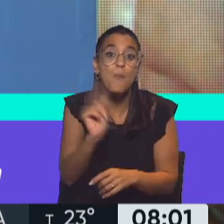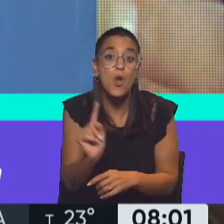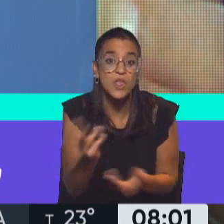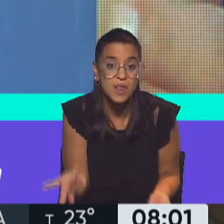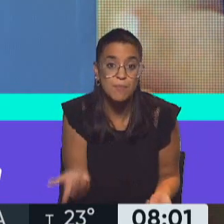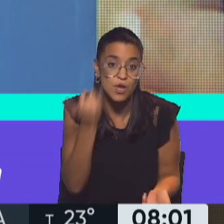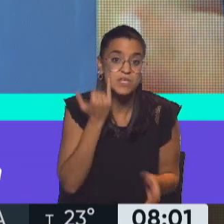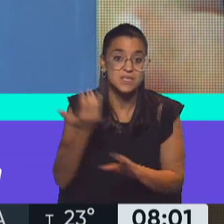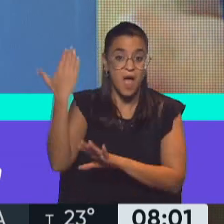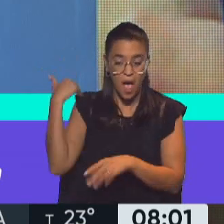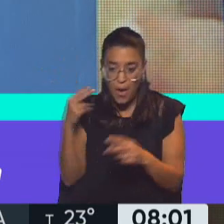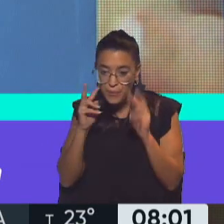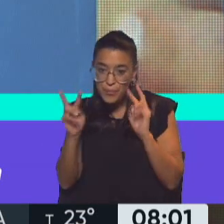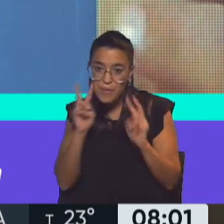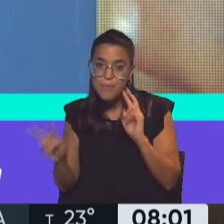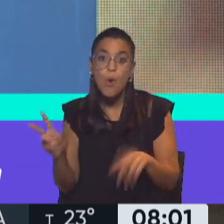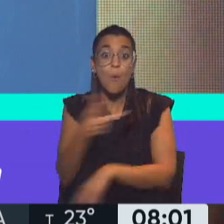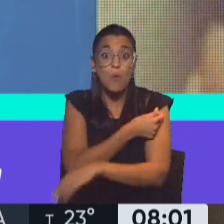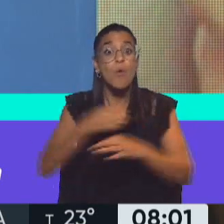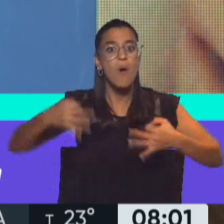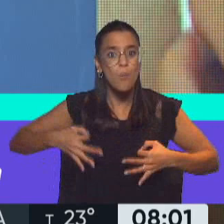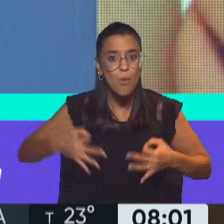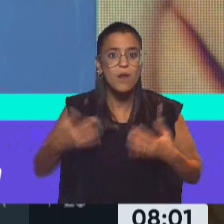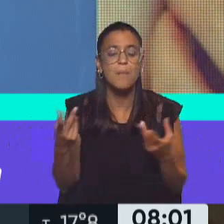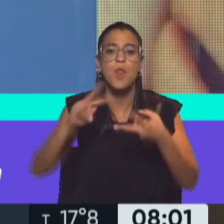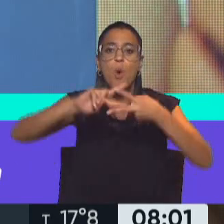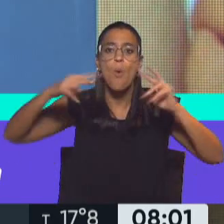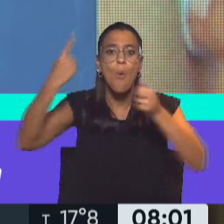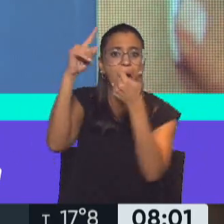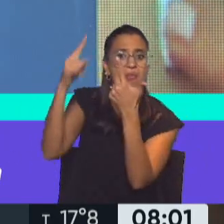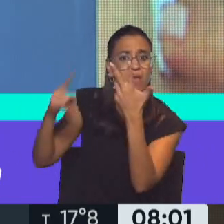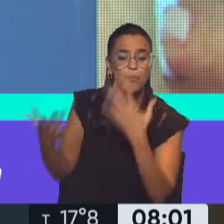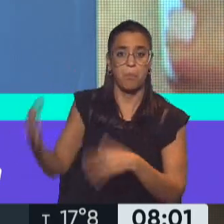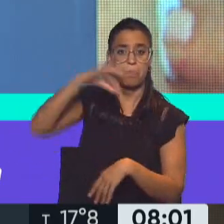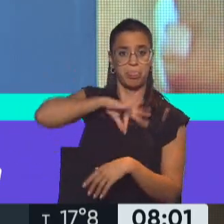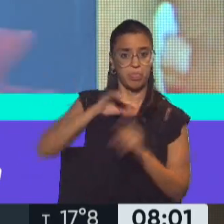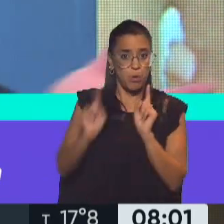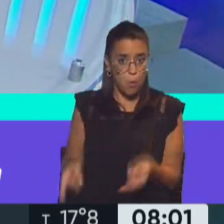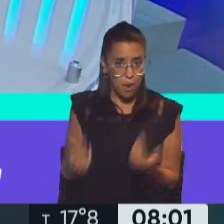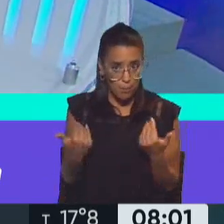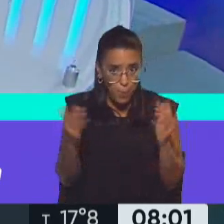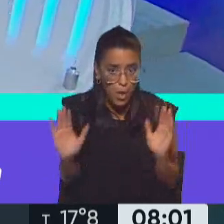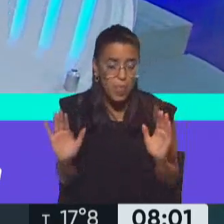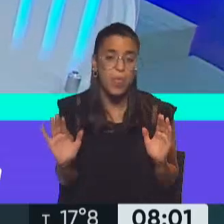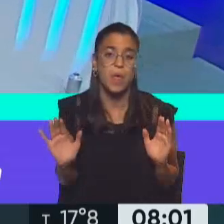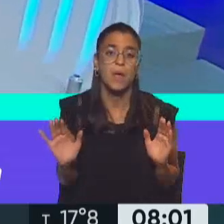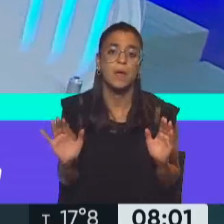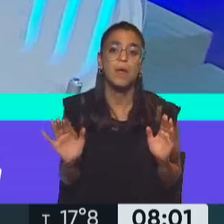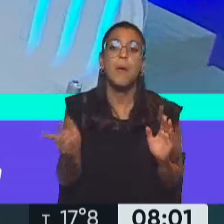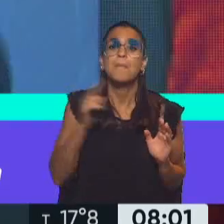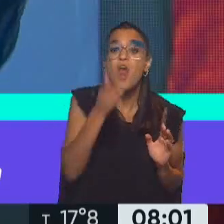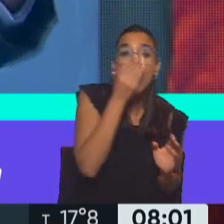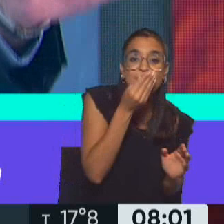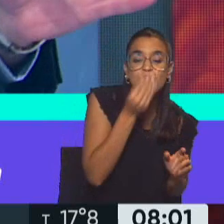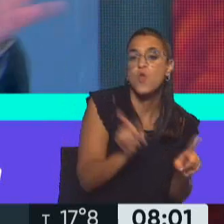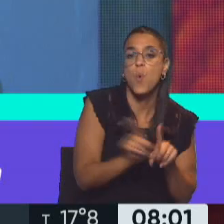Obvio. Porque ya estamos viendo que aún con buenas vacunas, las variantes nos pueden infectar. Te pueden contagiar, pero... Claro. Un resfrío no